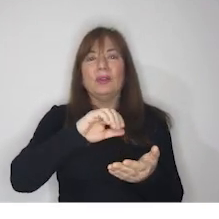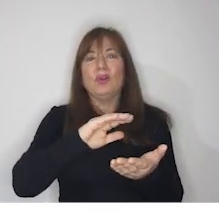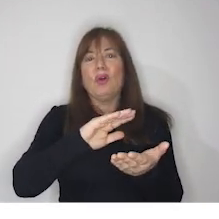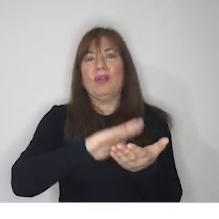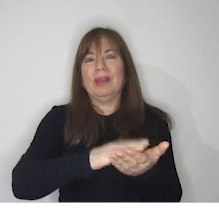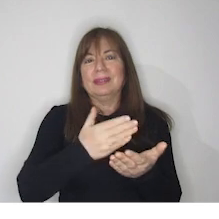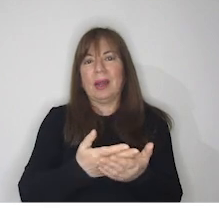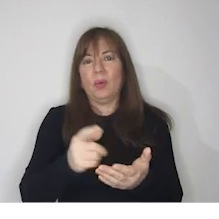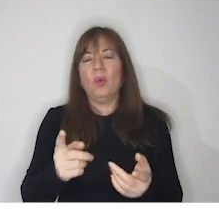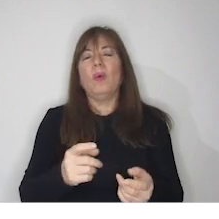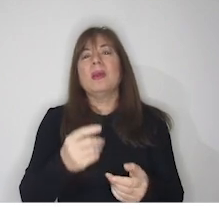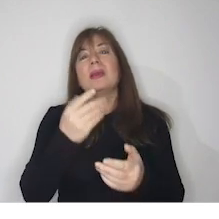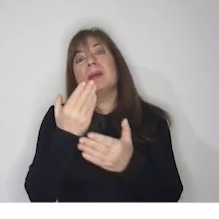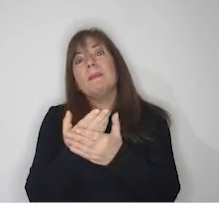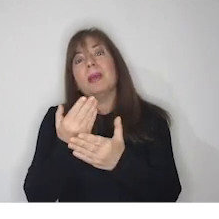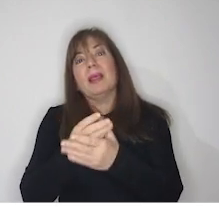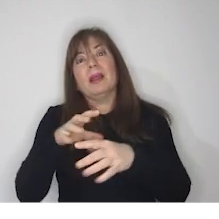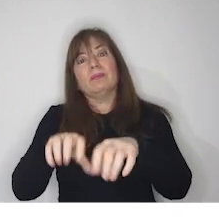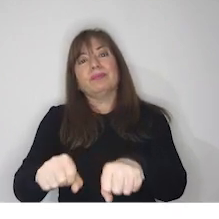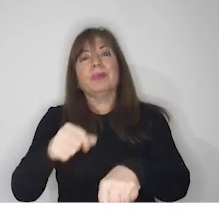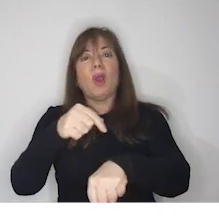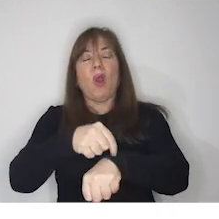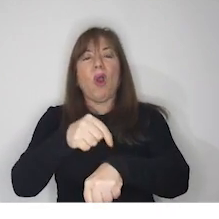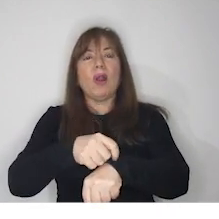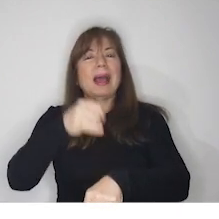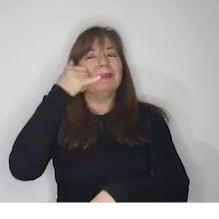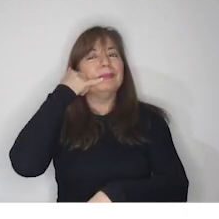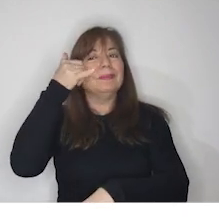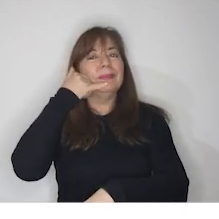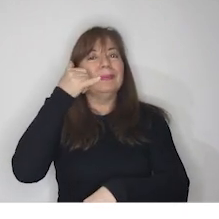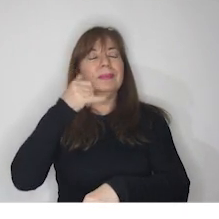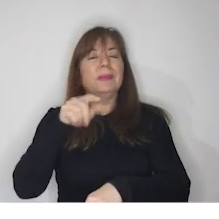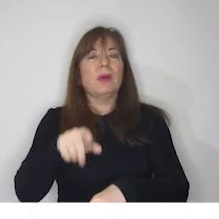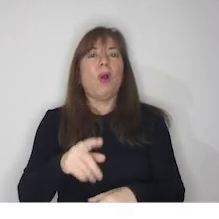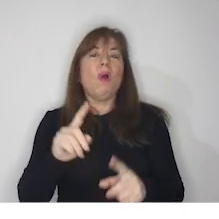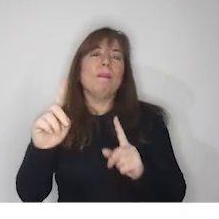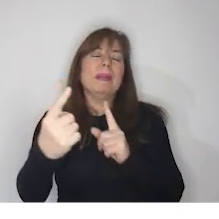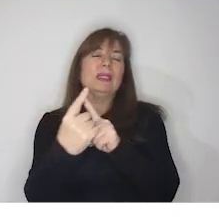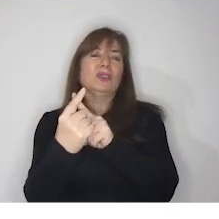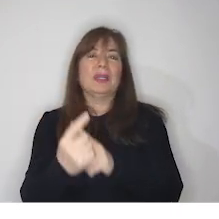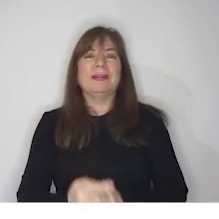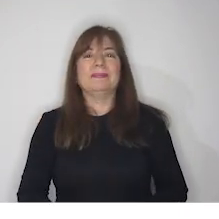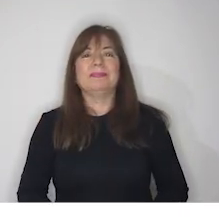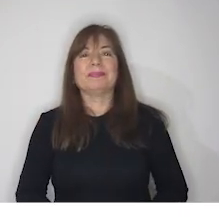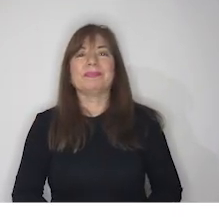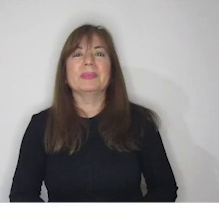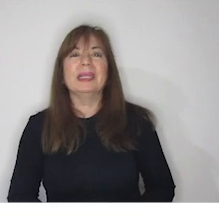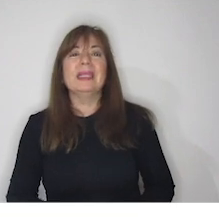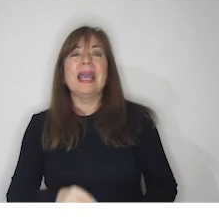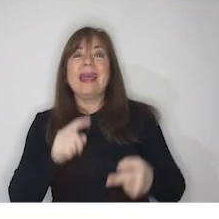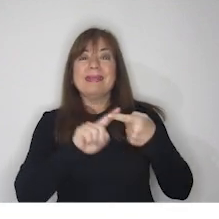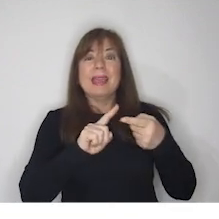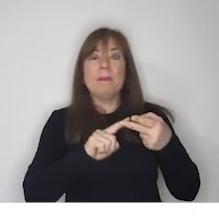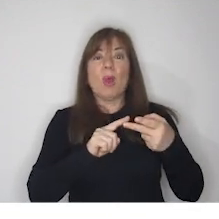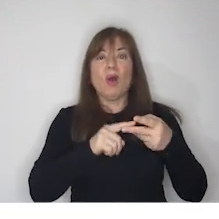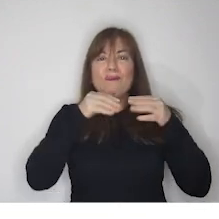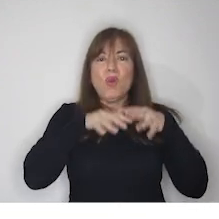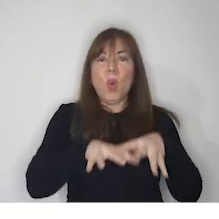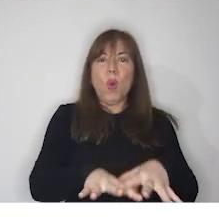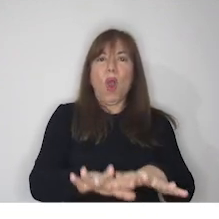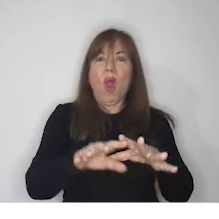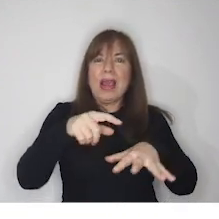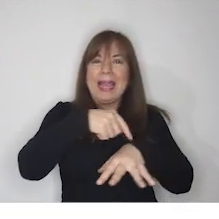centro de salud particular de preferencia y solicitar una hora presencial o por teléfono. 3.2 Tipos de